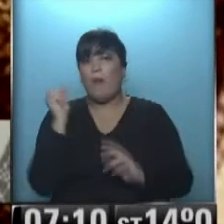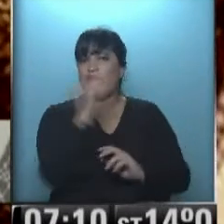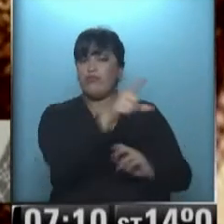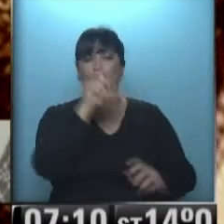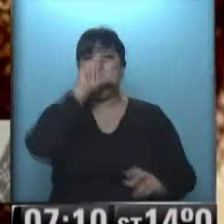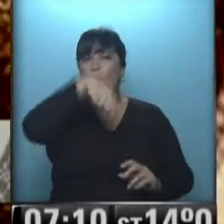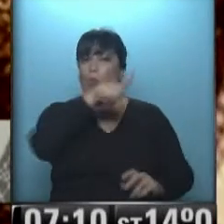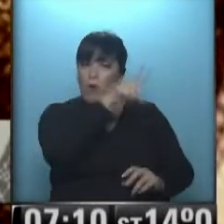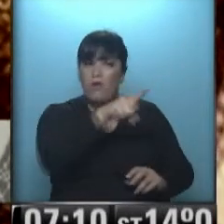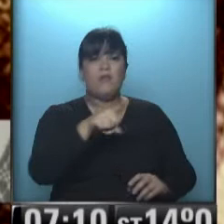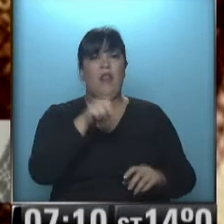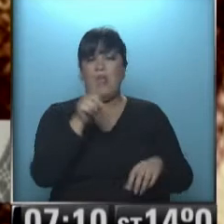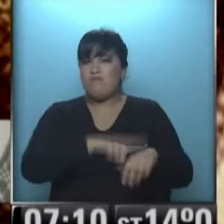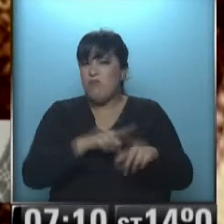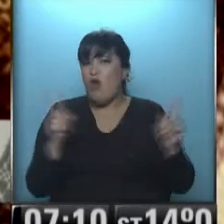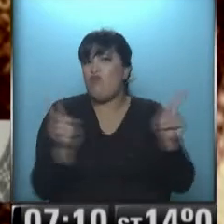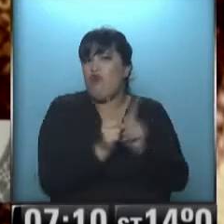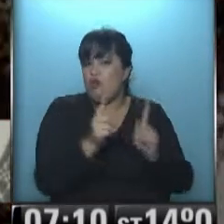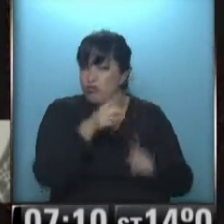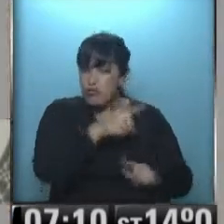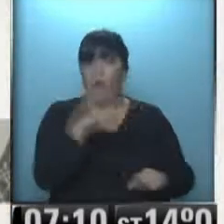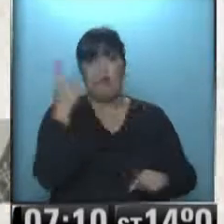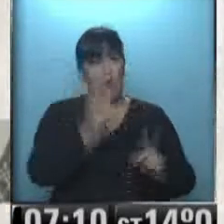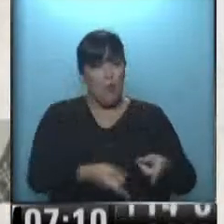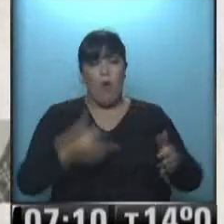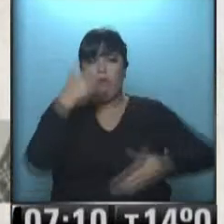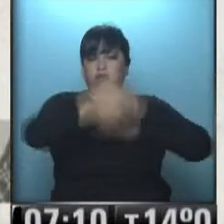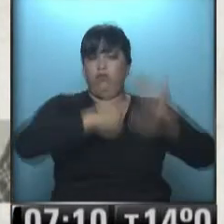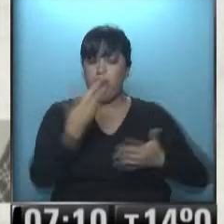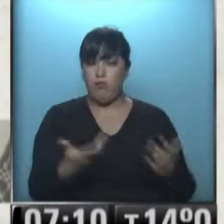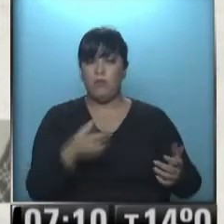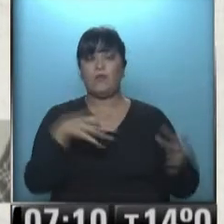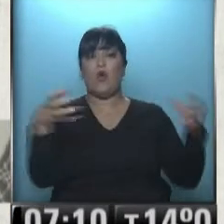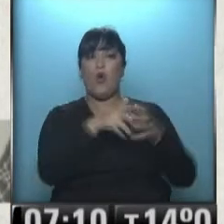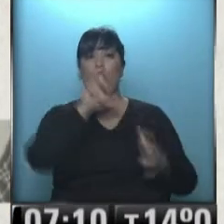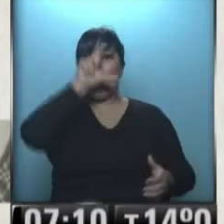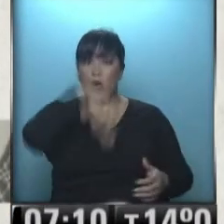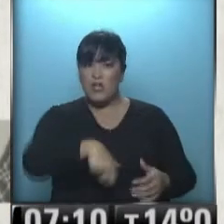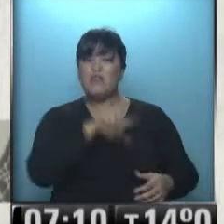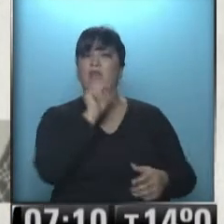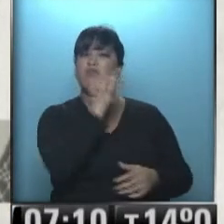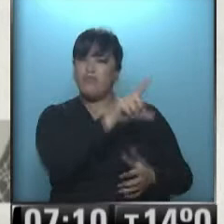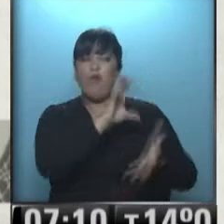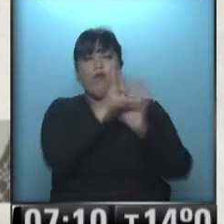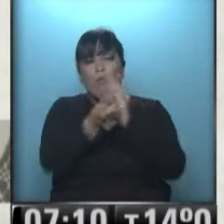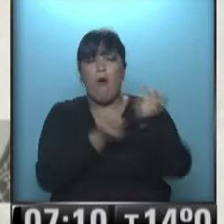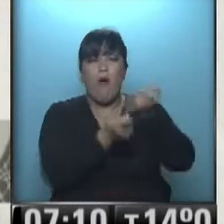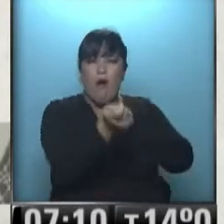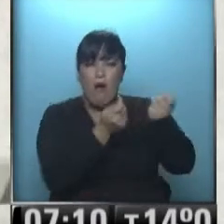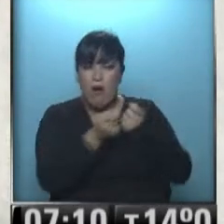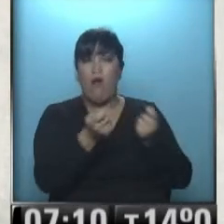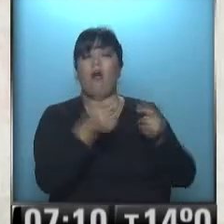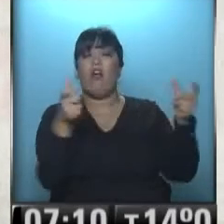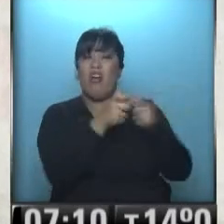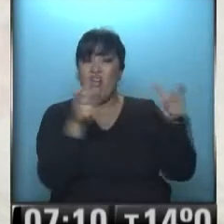a lo largo de su breve pero oscura historia. Los buitres no son otra cosa que financistas que adquieren